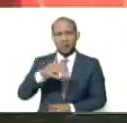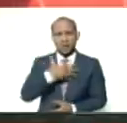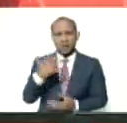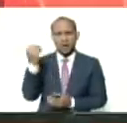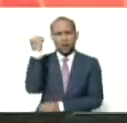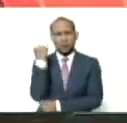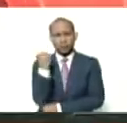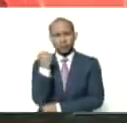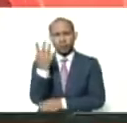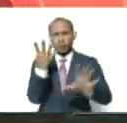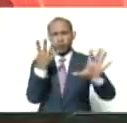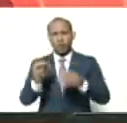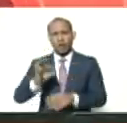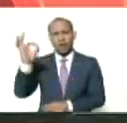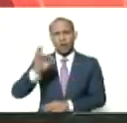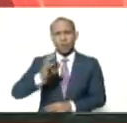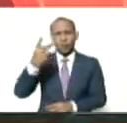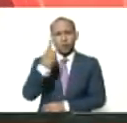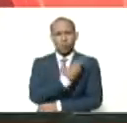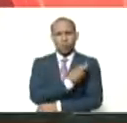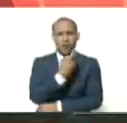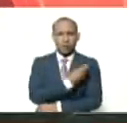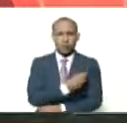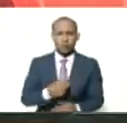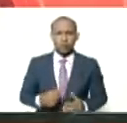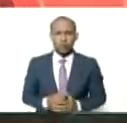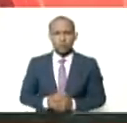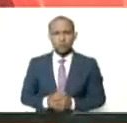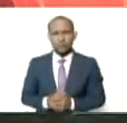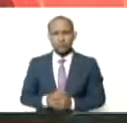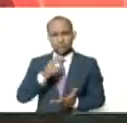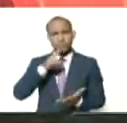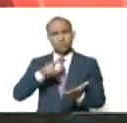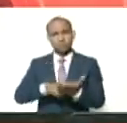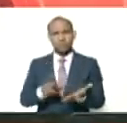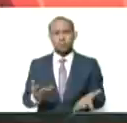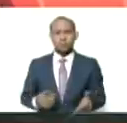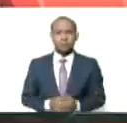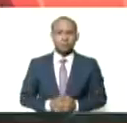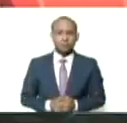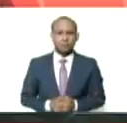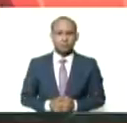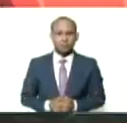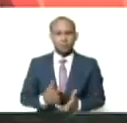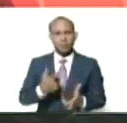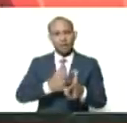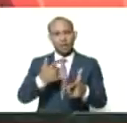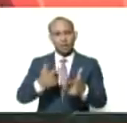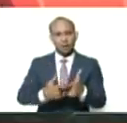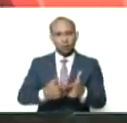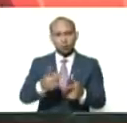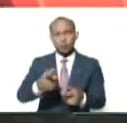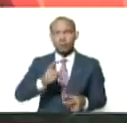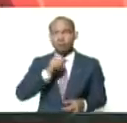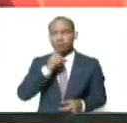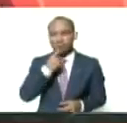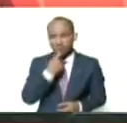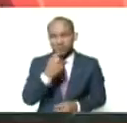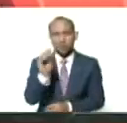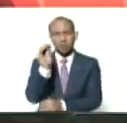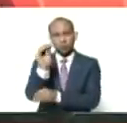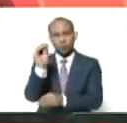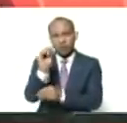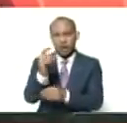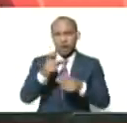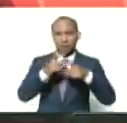el 90% de las vacunas, ¿verdad? Entonces es clave la prevención, los cuidados,